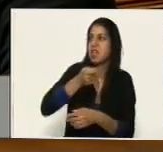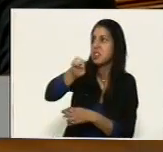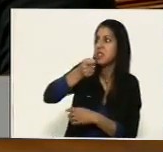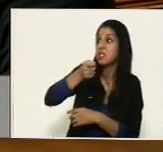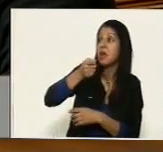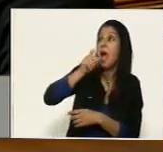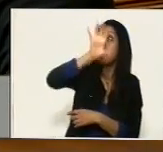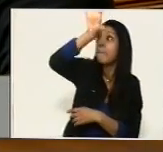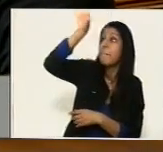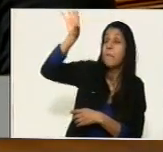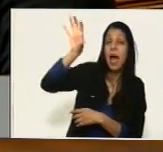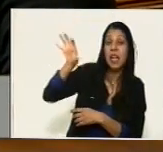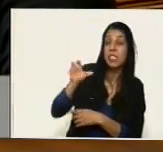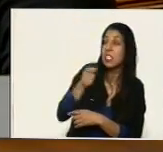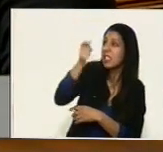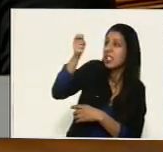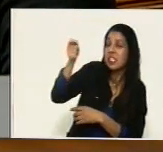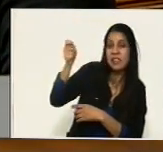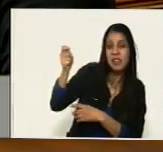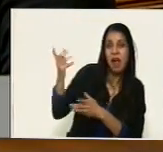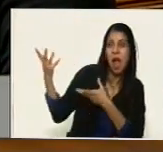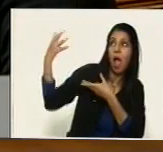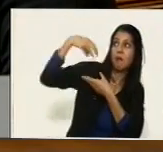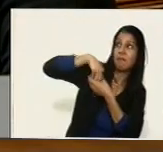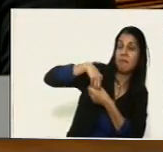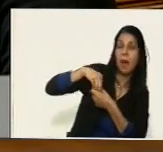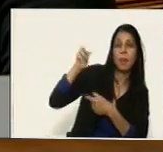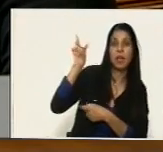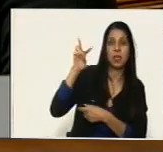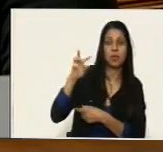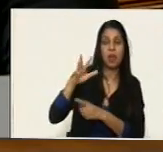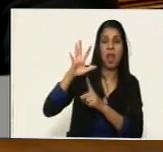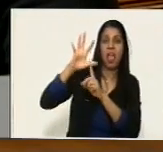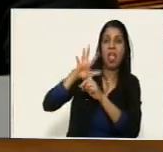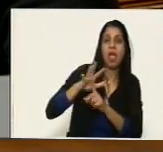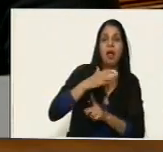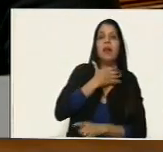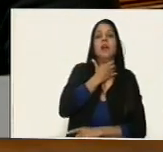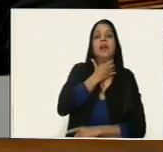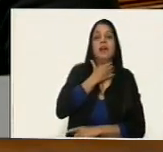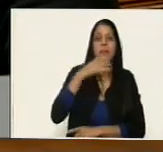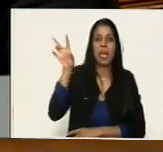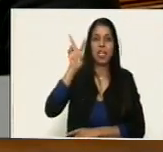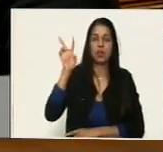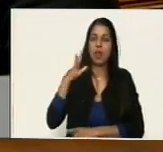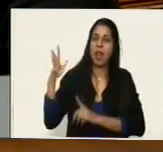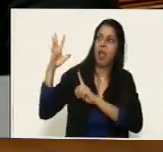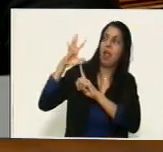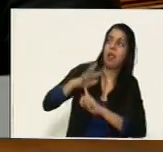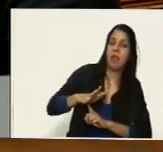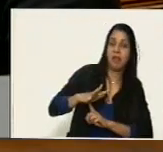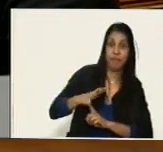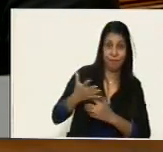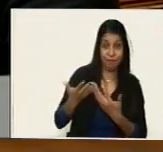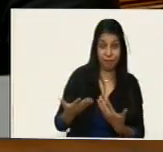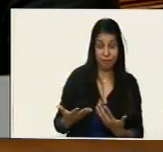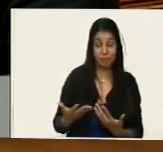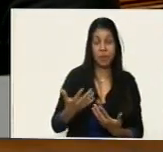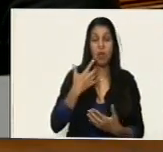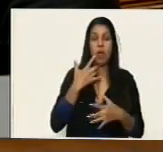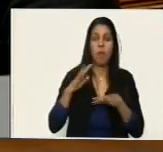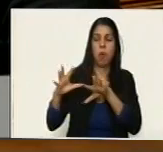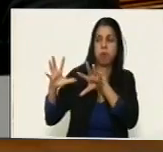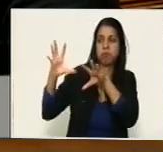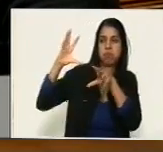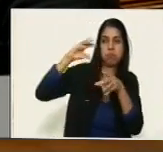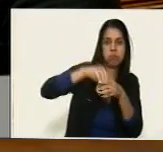e internacionalmente la asfixia de nuestro país, impidiendo la adquisición de bienes y